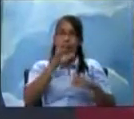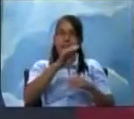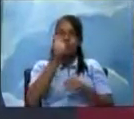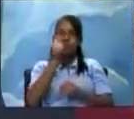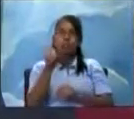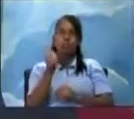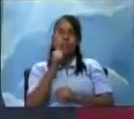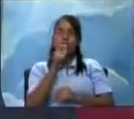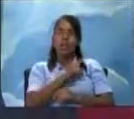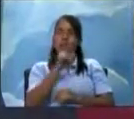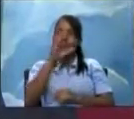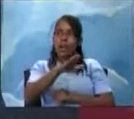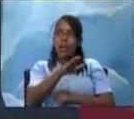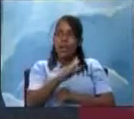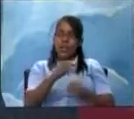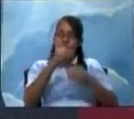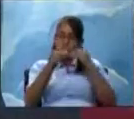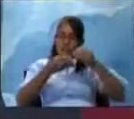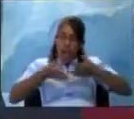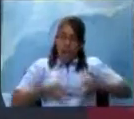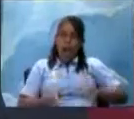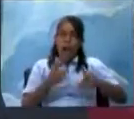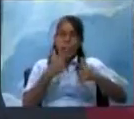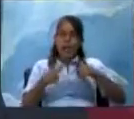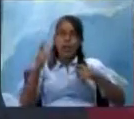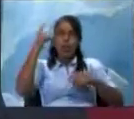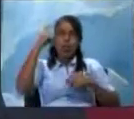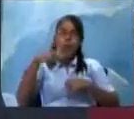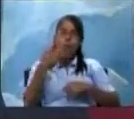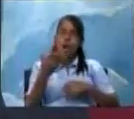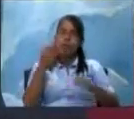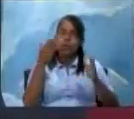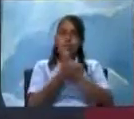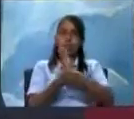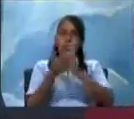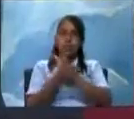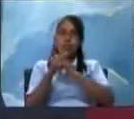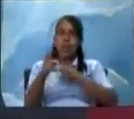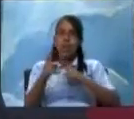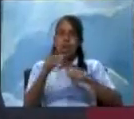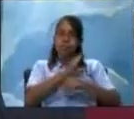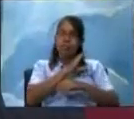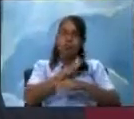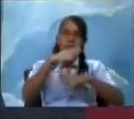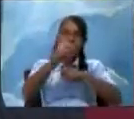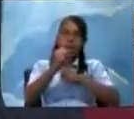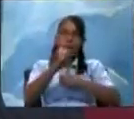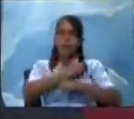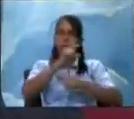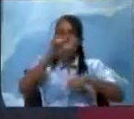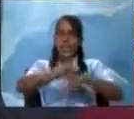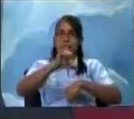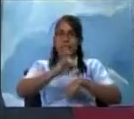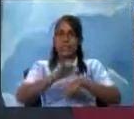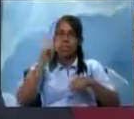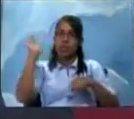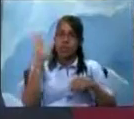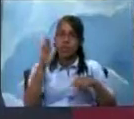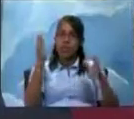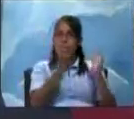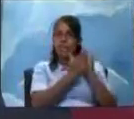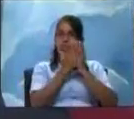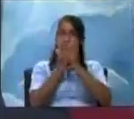que estén encinta y de las que estén criando en aquellos días cuando suceda el rapto de la iglesia. Hemos